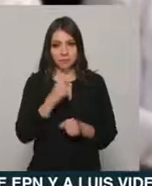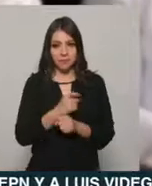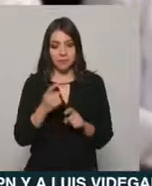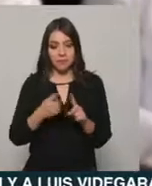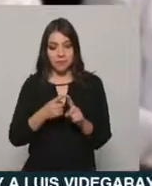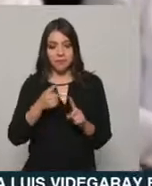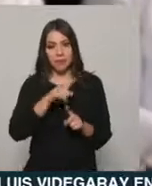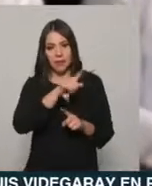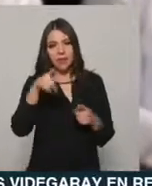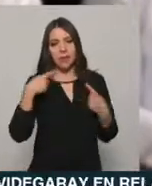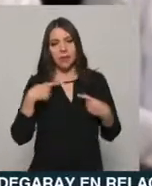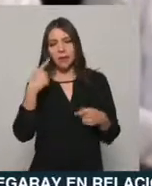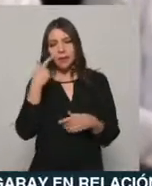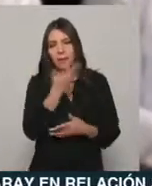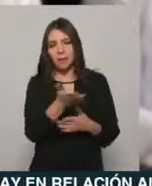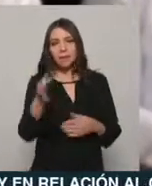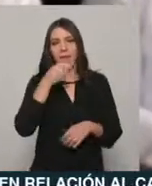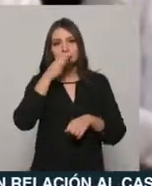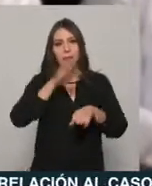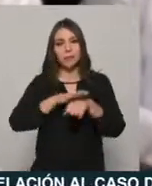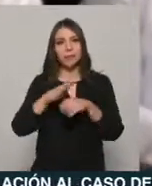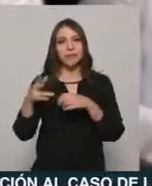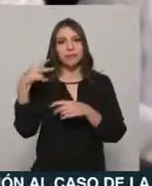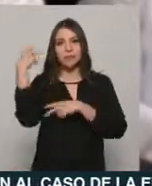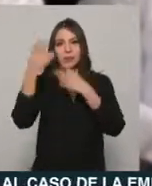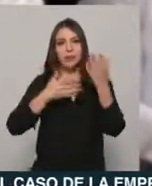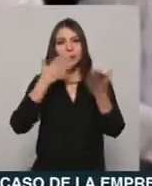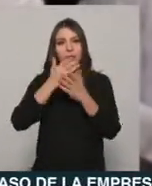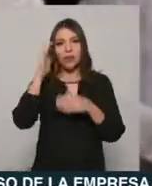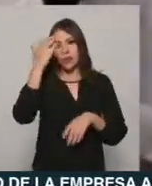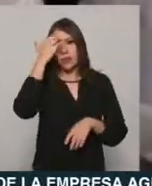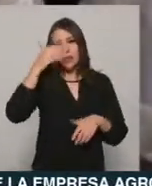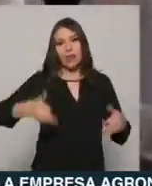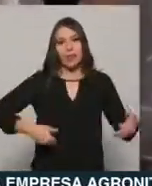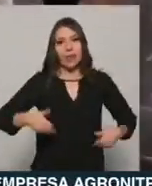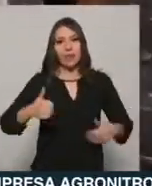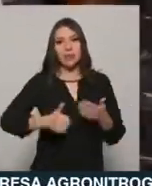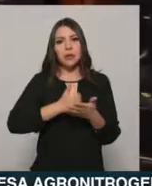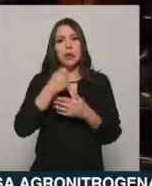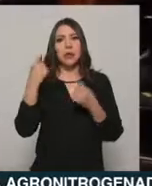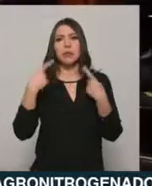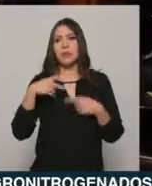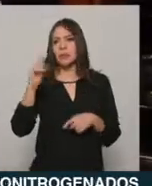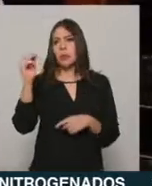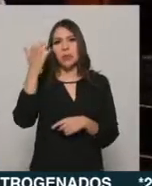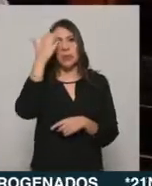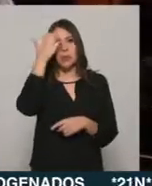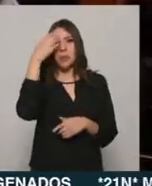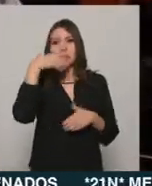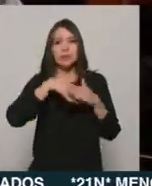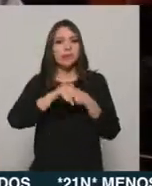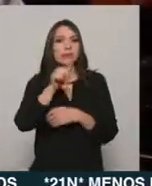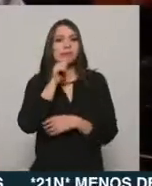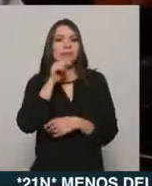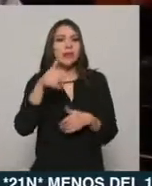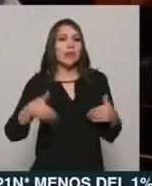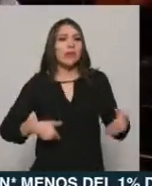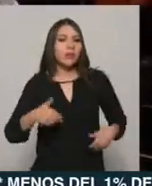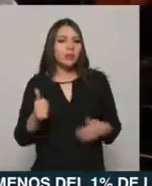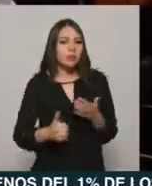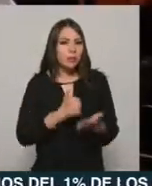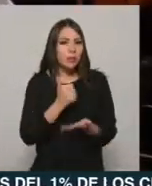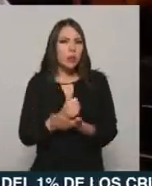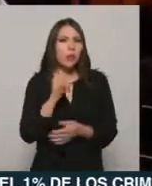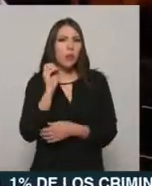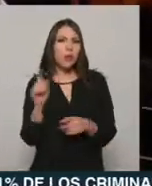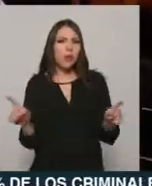el recinto que representa el Teatro de la Ciudad. Hay gente que nunca se ha parado ahí o que tiene un prejuicio, lo mismo. Tienen el prejuicio de acercarse a